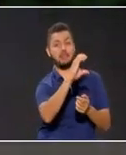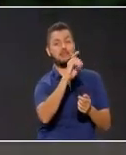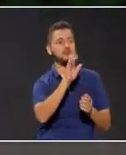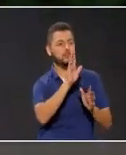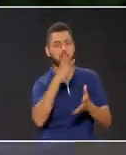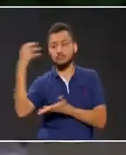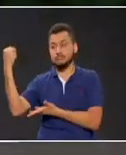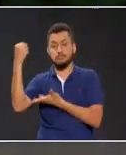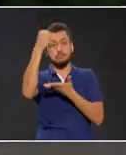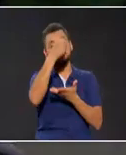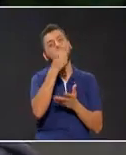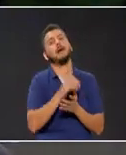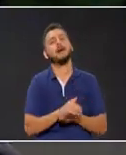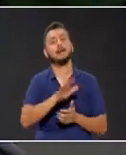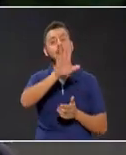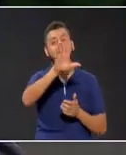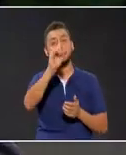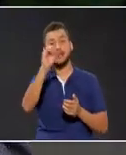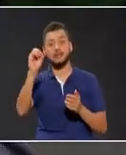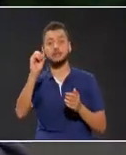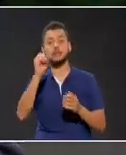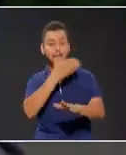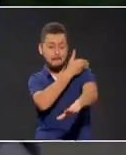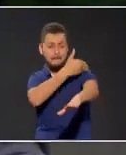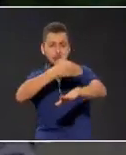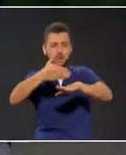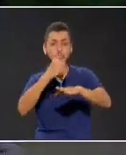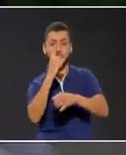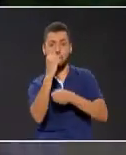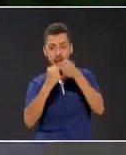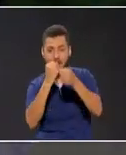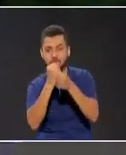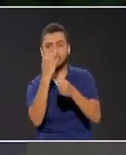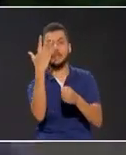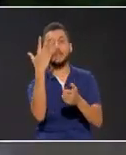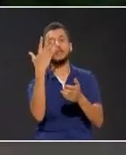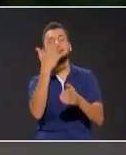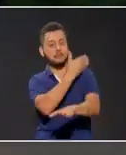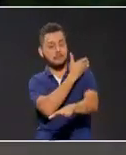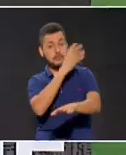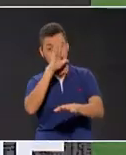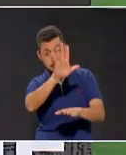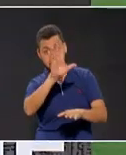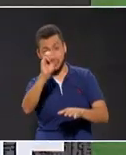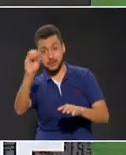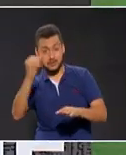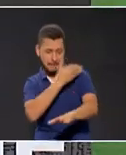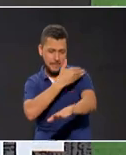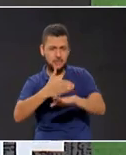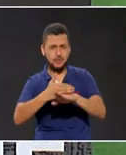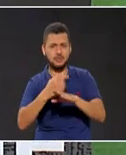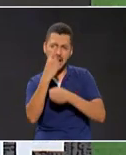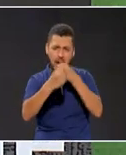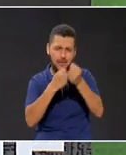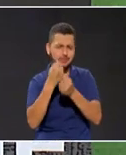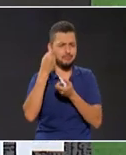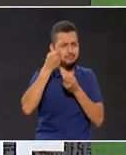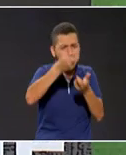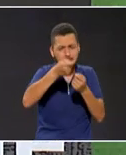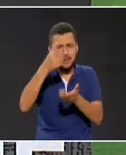la ciudad 500 millones de pesos al año para completar inversiones por 2.000 millones de pesos en los 4 años. En ese sentido, ¿qué mecanismos